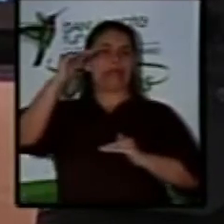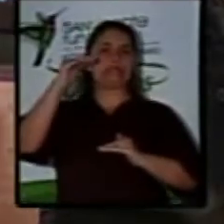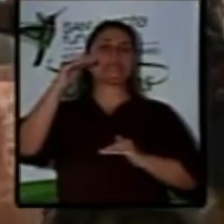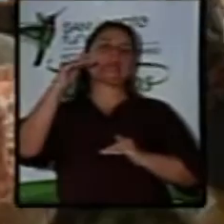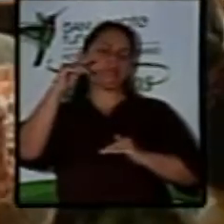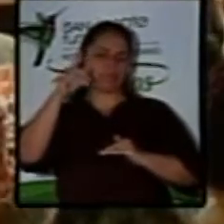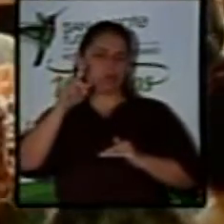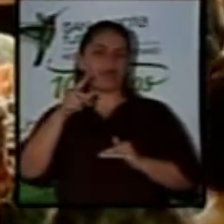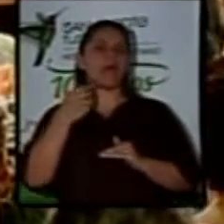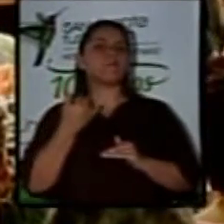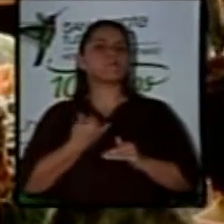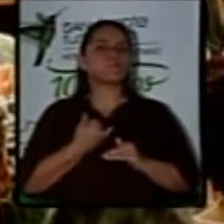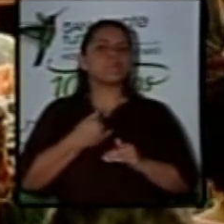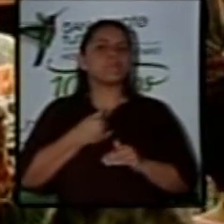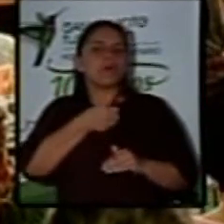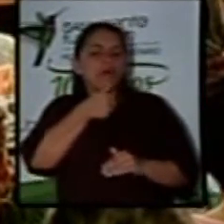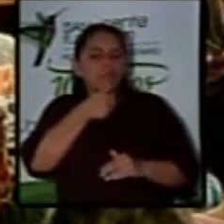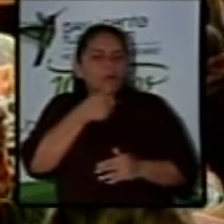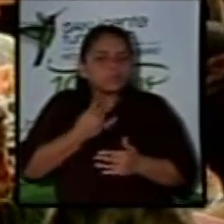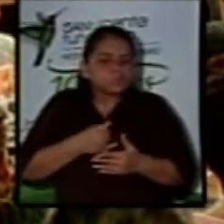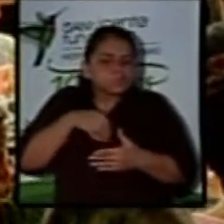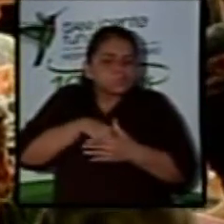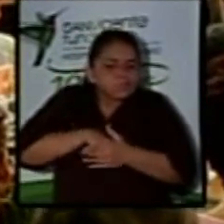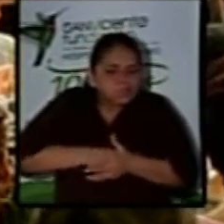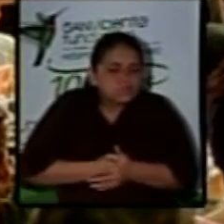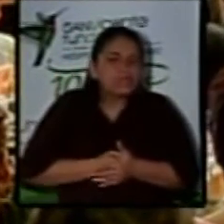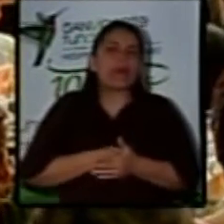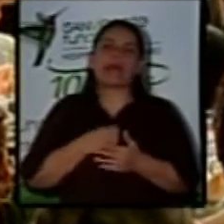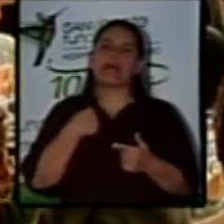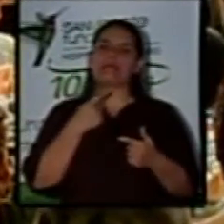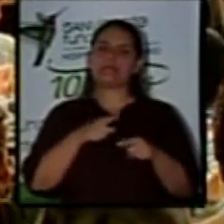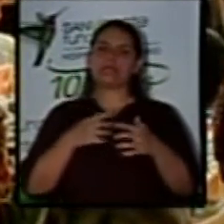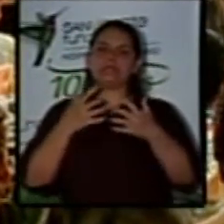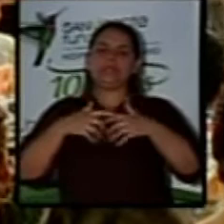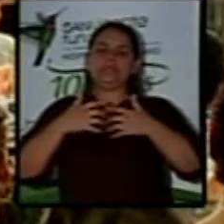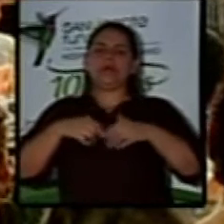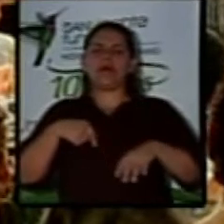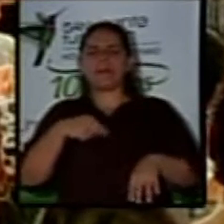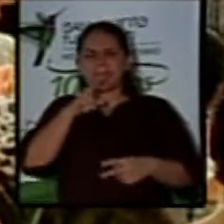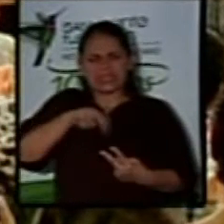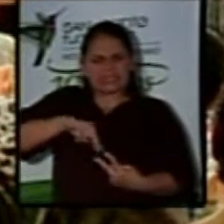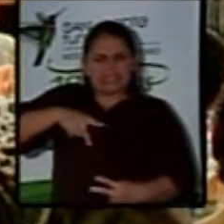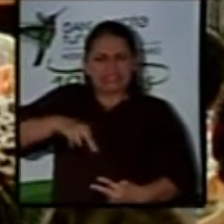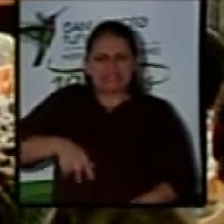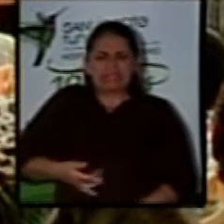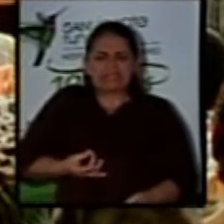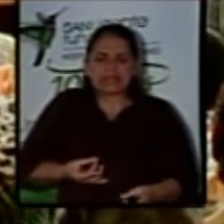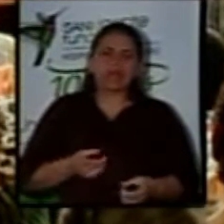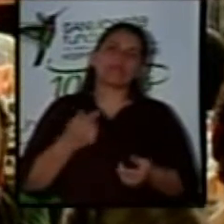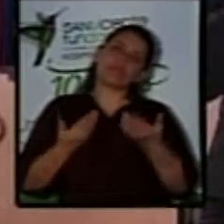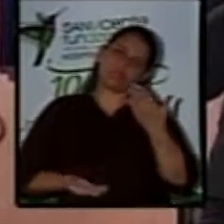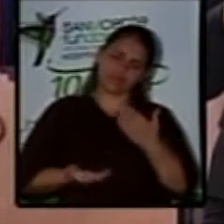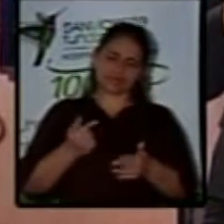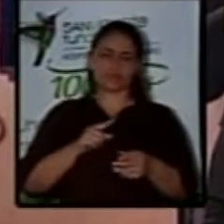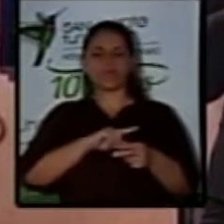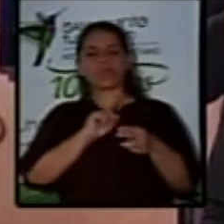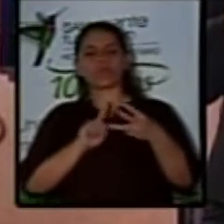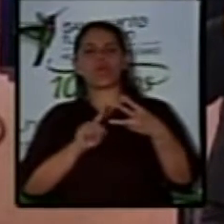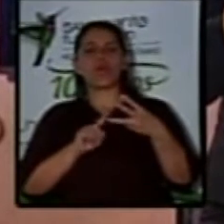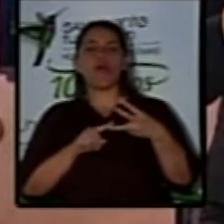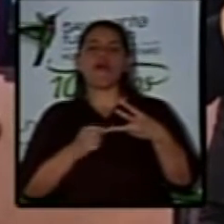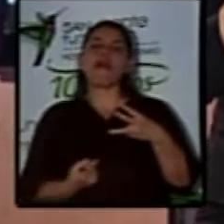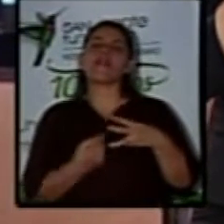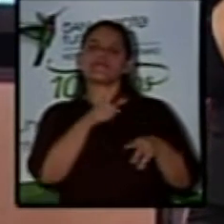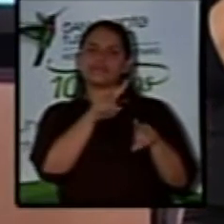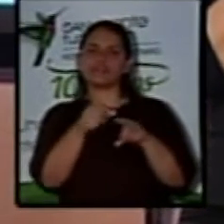hipotiroidismo, se puede ver alterada la transmisión nerviosa y dar esta sensación de calambres. También los